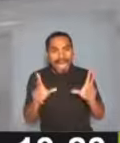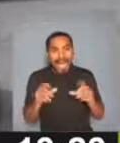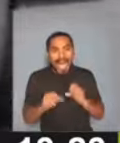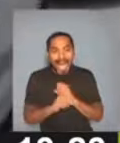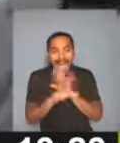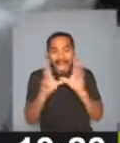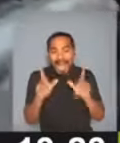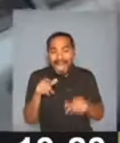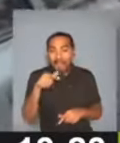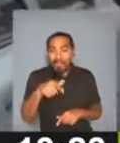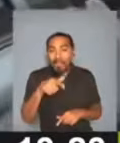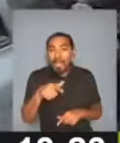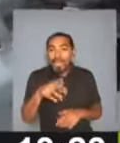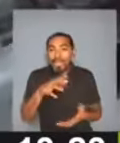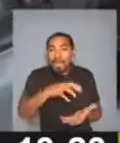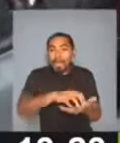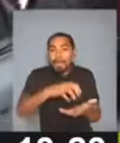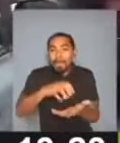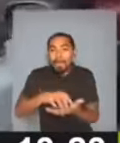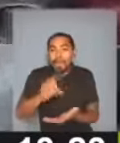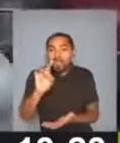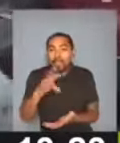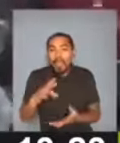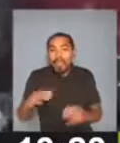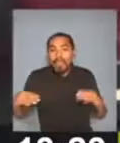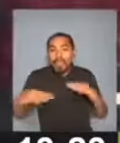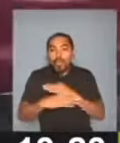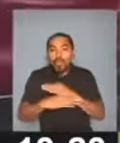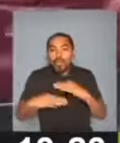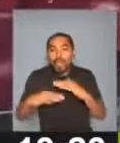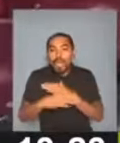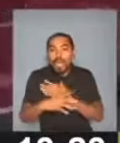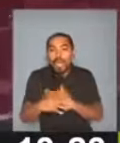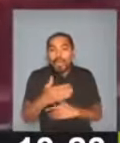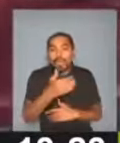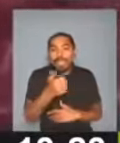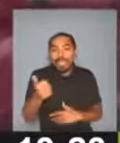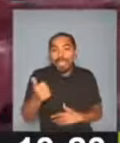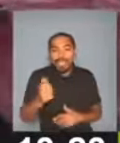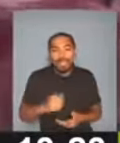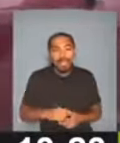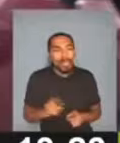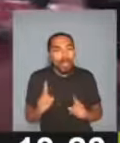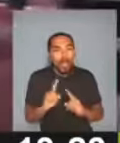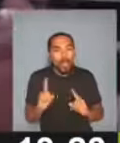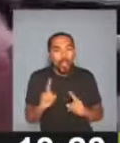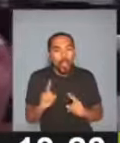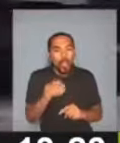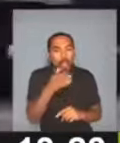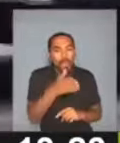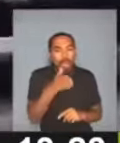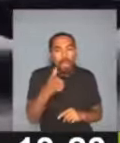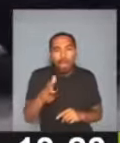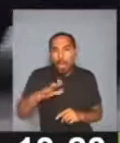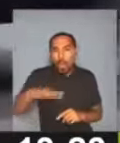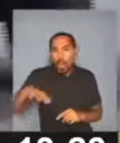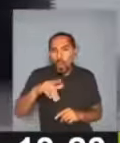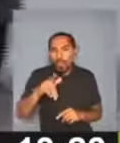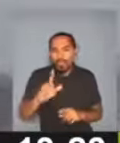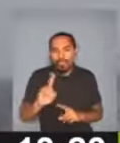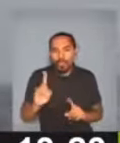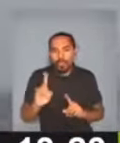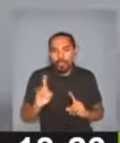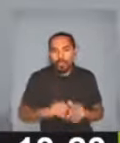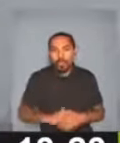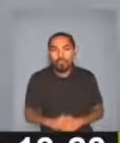va por la zona de la autopista y no por la zona donde estaría, por ejemplo, funcionando otra línea hacia los